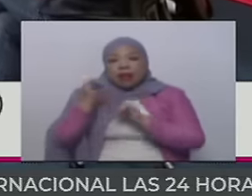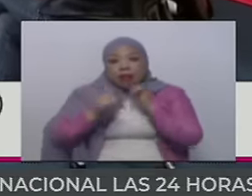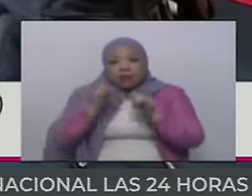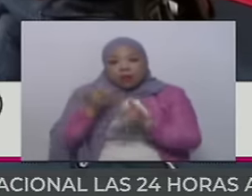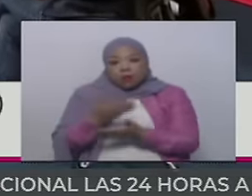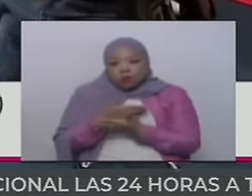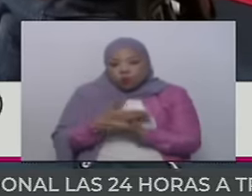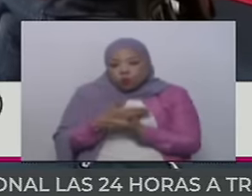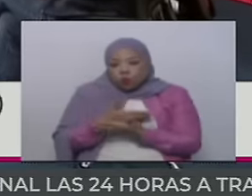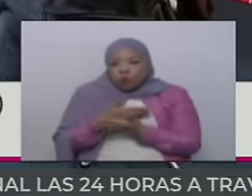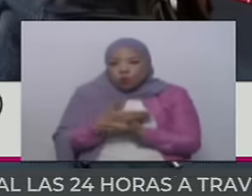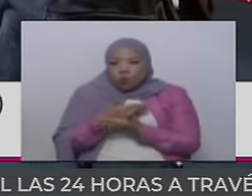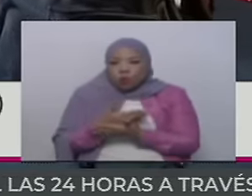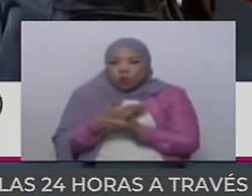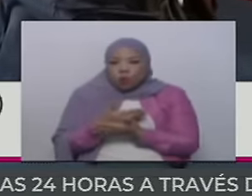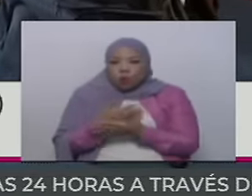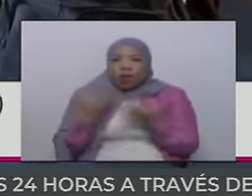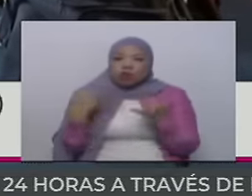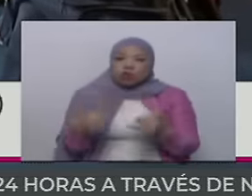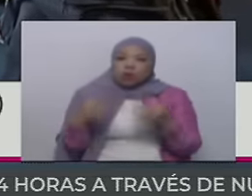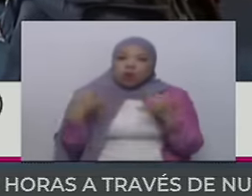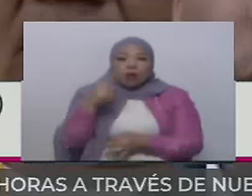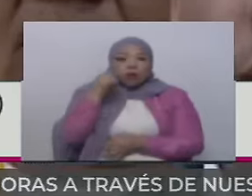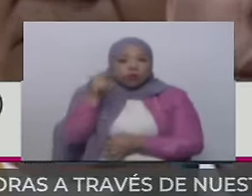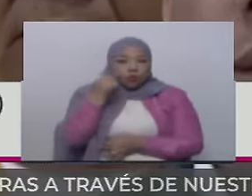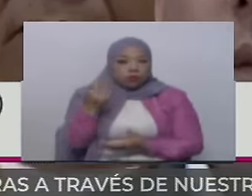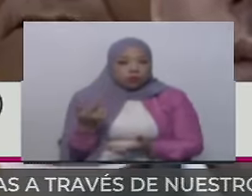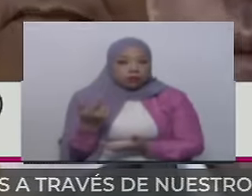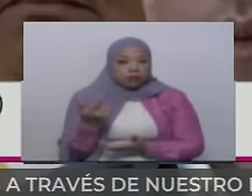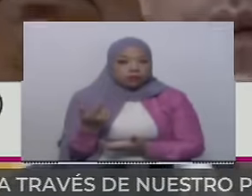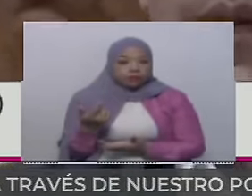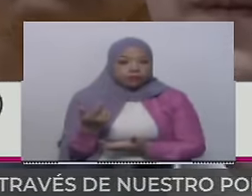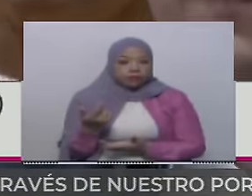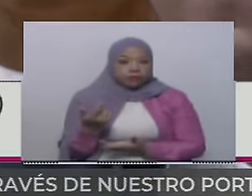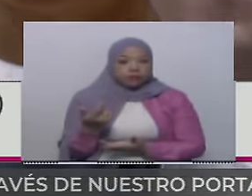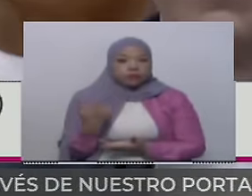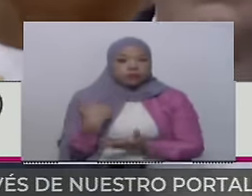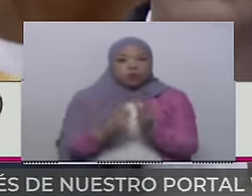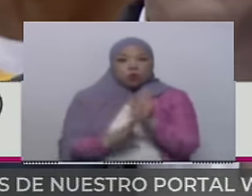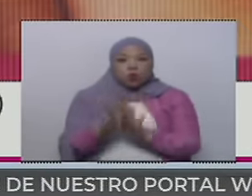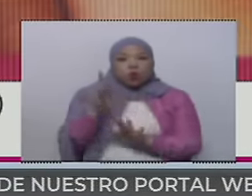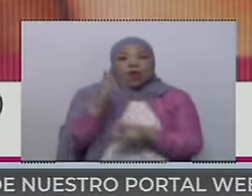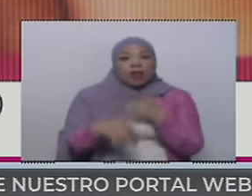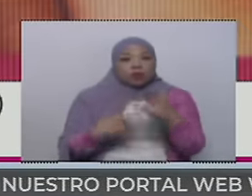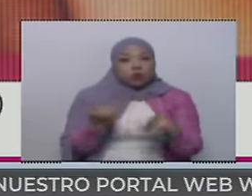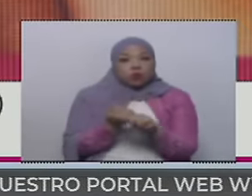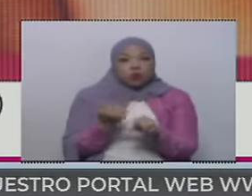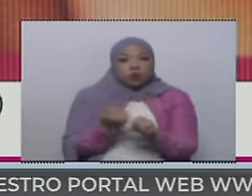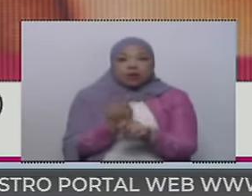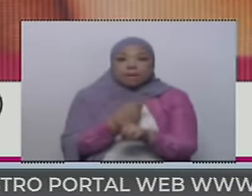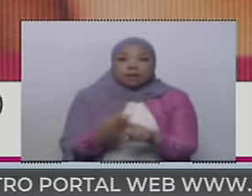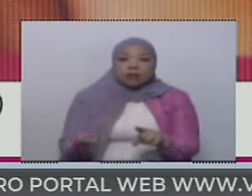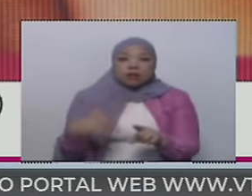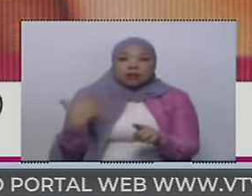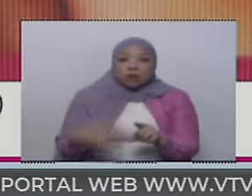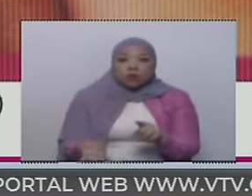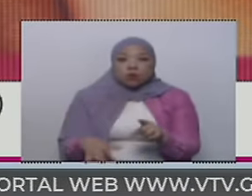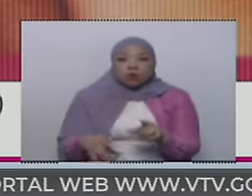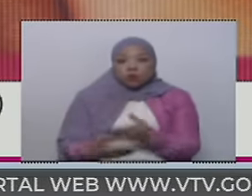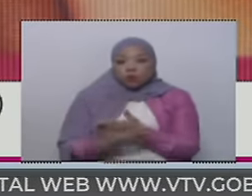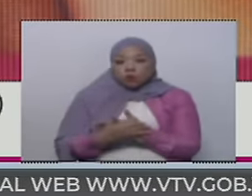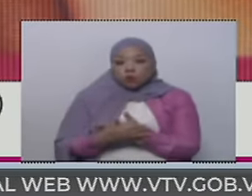natural, la lactancia materna afortunadamente ha crecido, pero una cosa